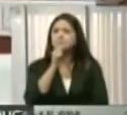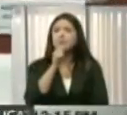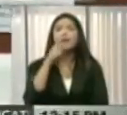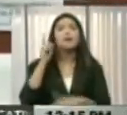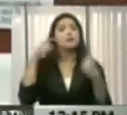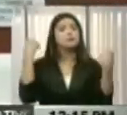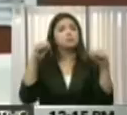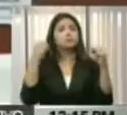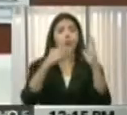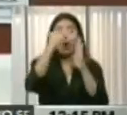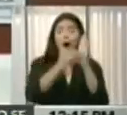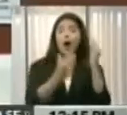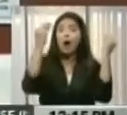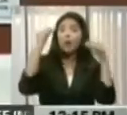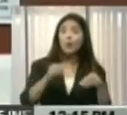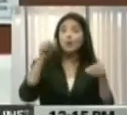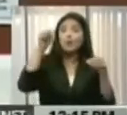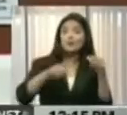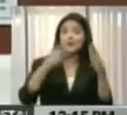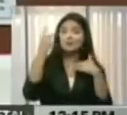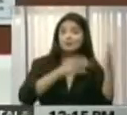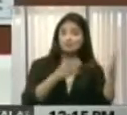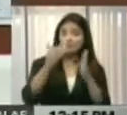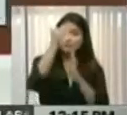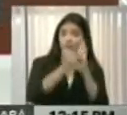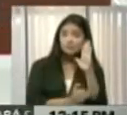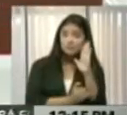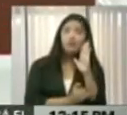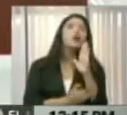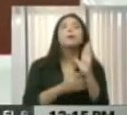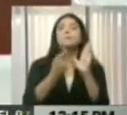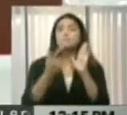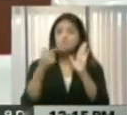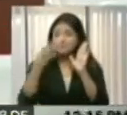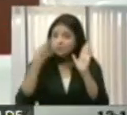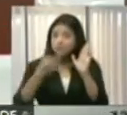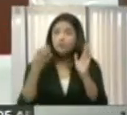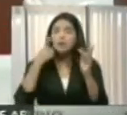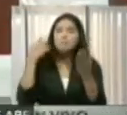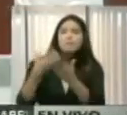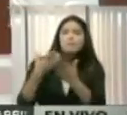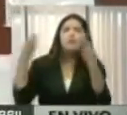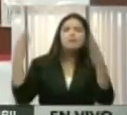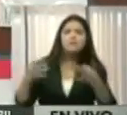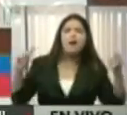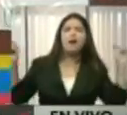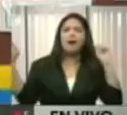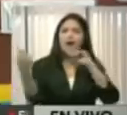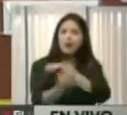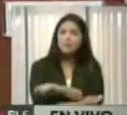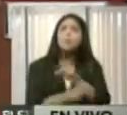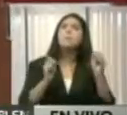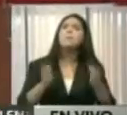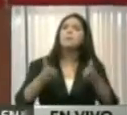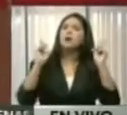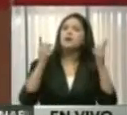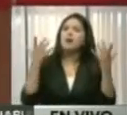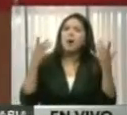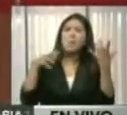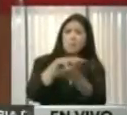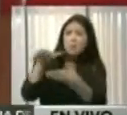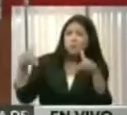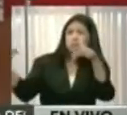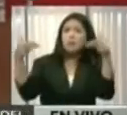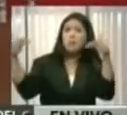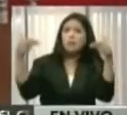los acuerdos pactados en esta agenda para materializar los cambios que permitan pasar del conflicto